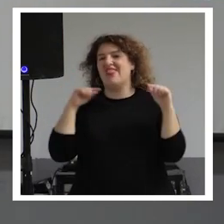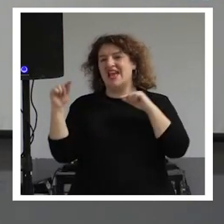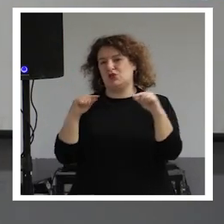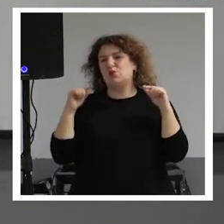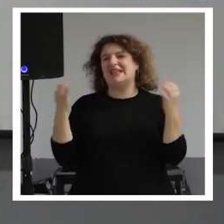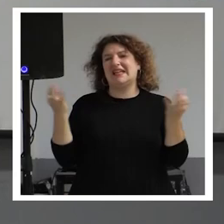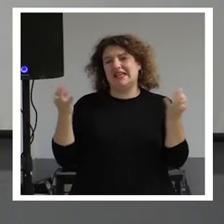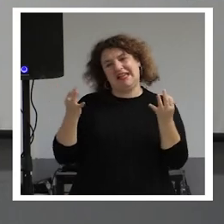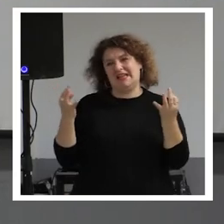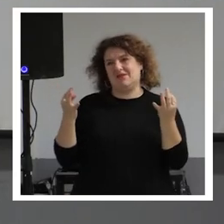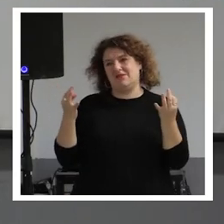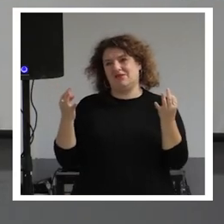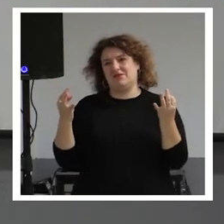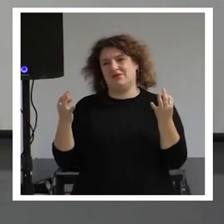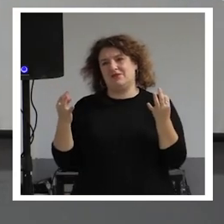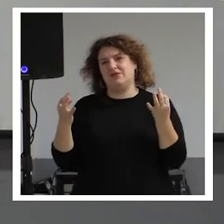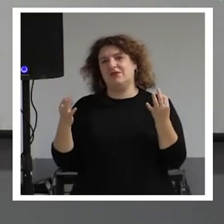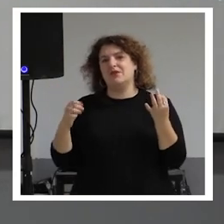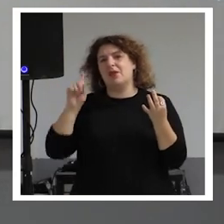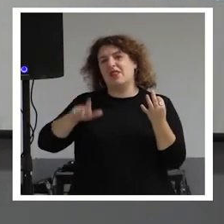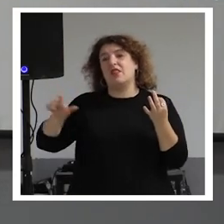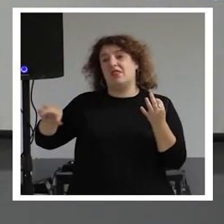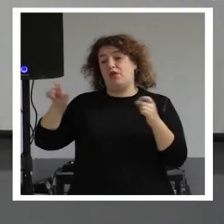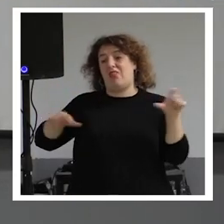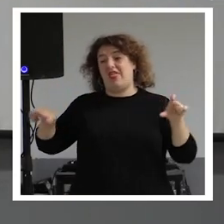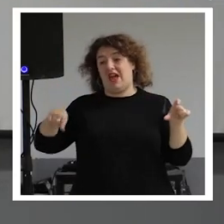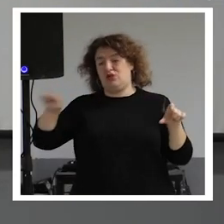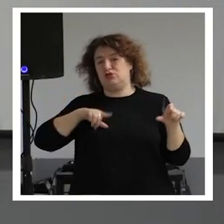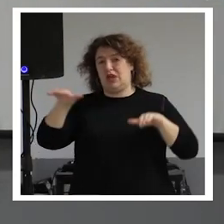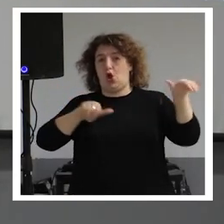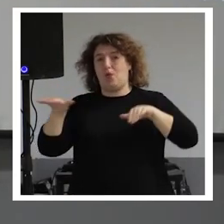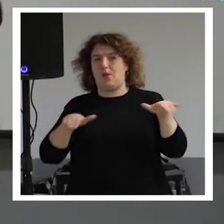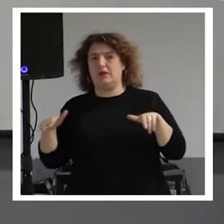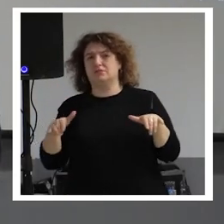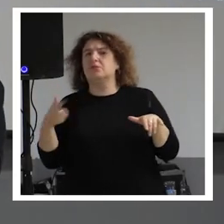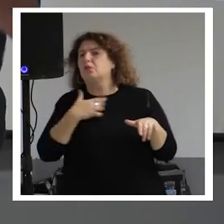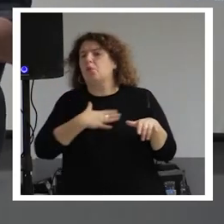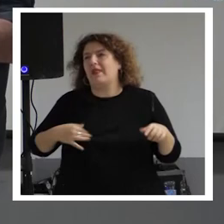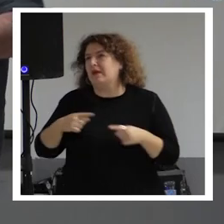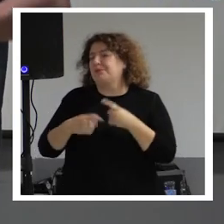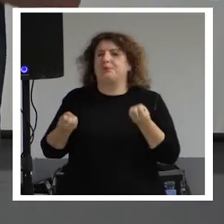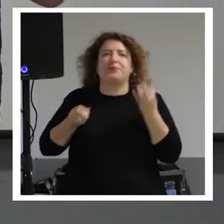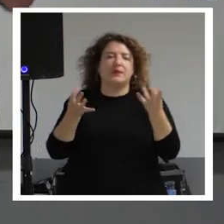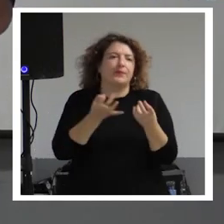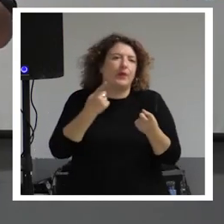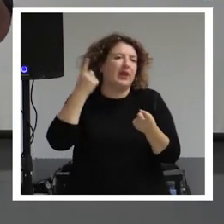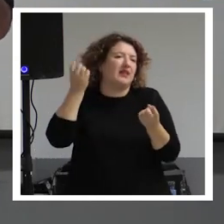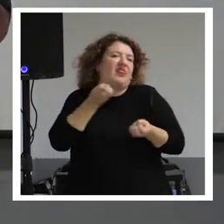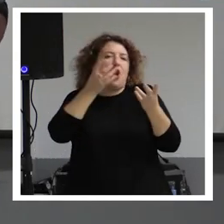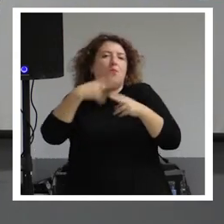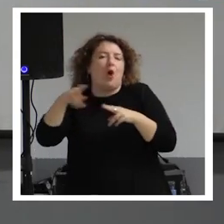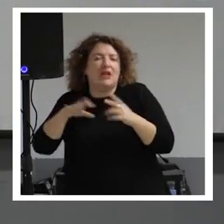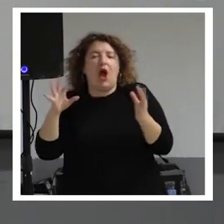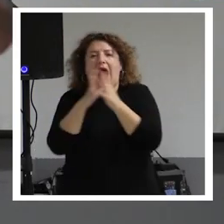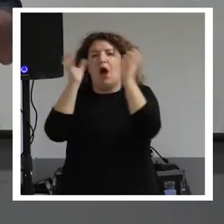obligatoriamente a los representantes del distrito una sesión distrital obligatoria para discutir los